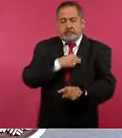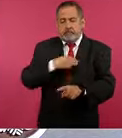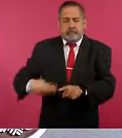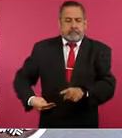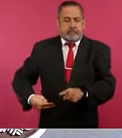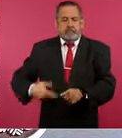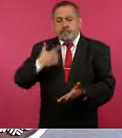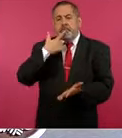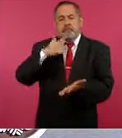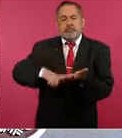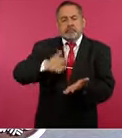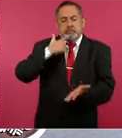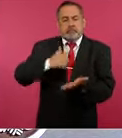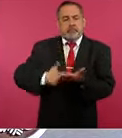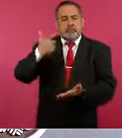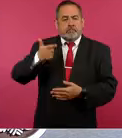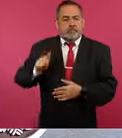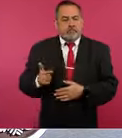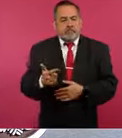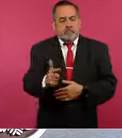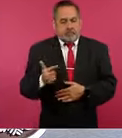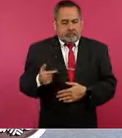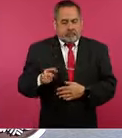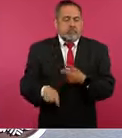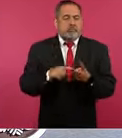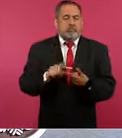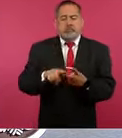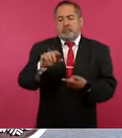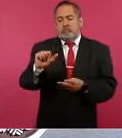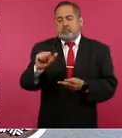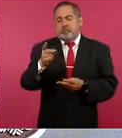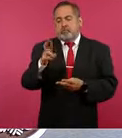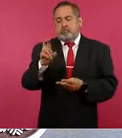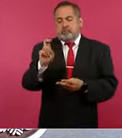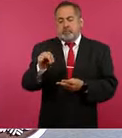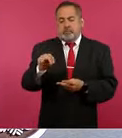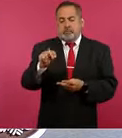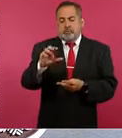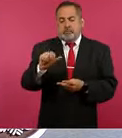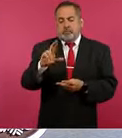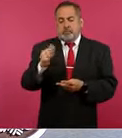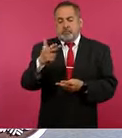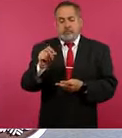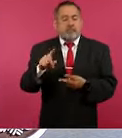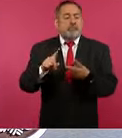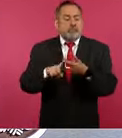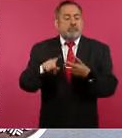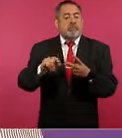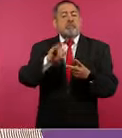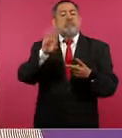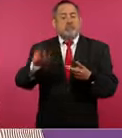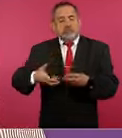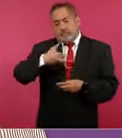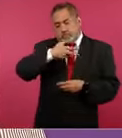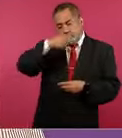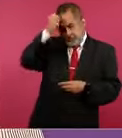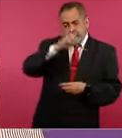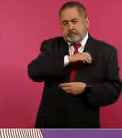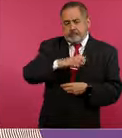Guanajuato, y de Adrián Guerrero Caracheo, candidato a